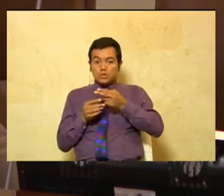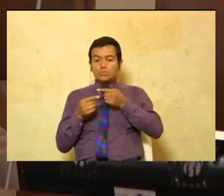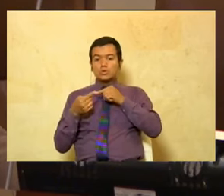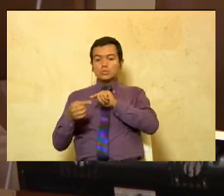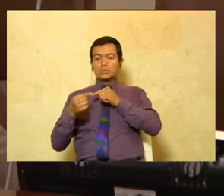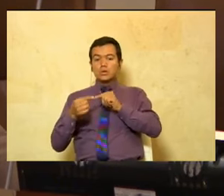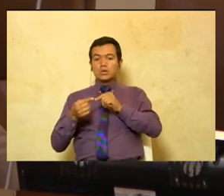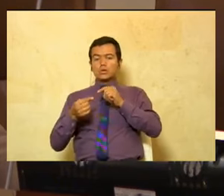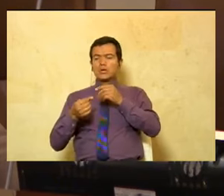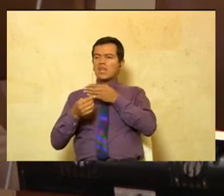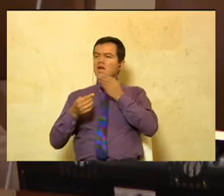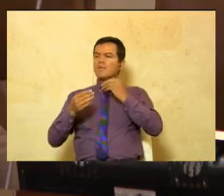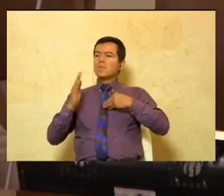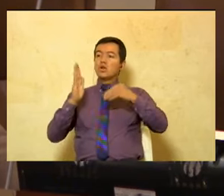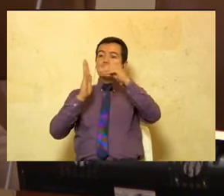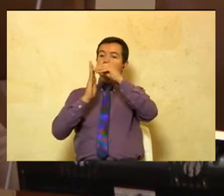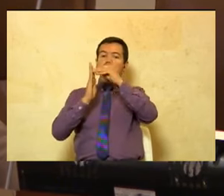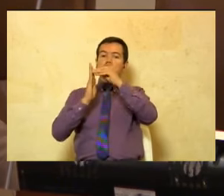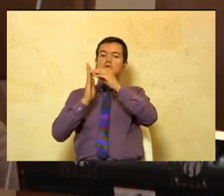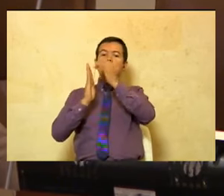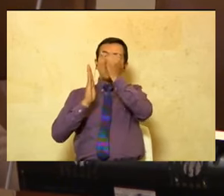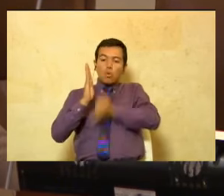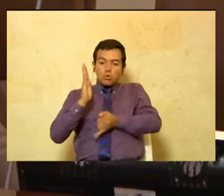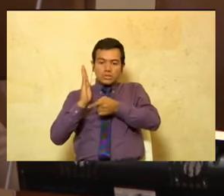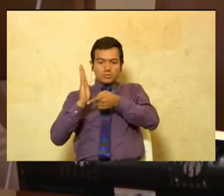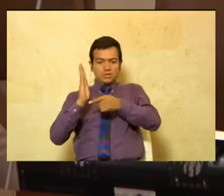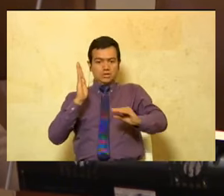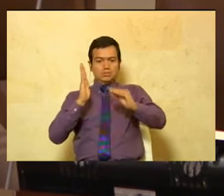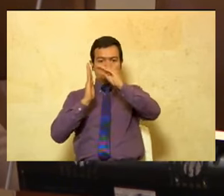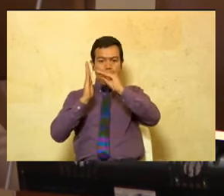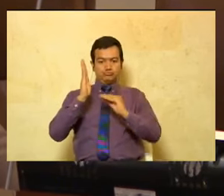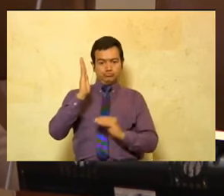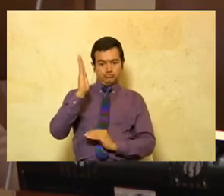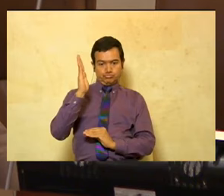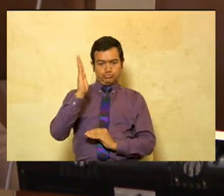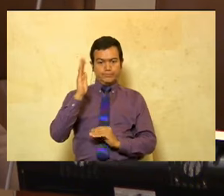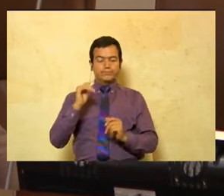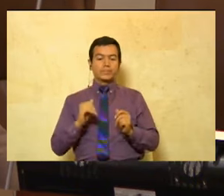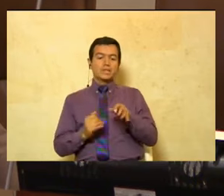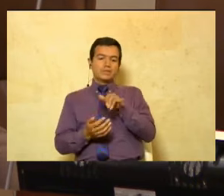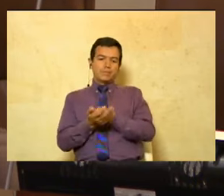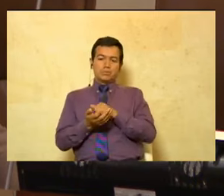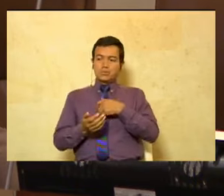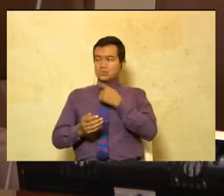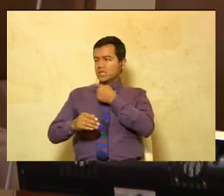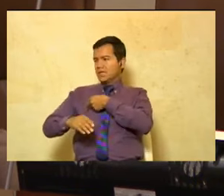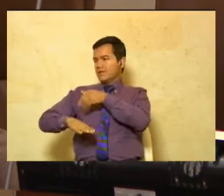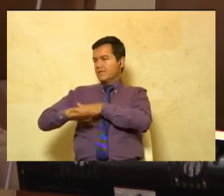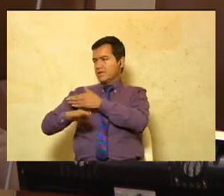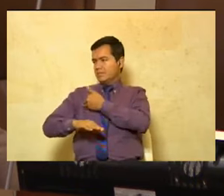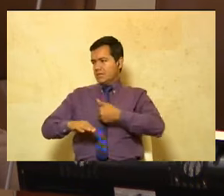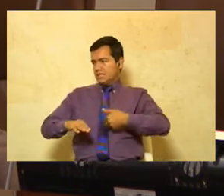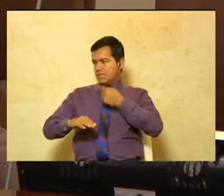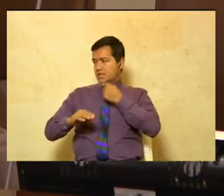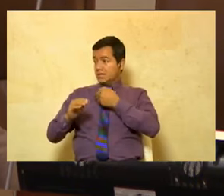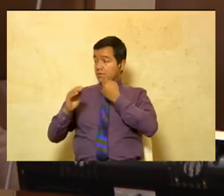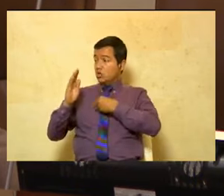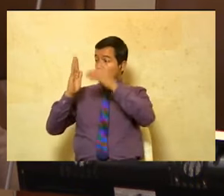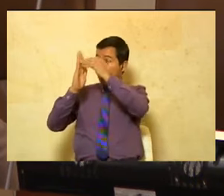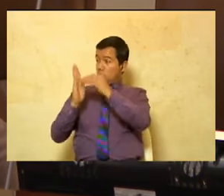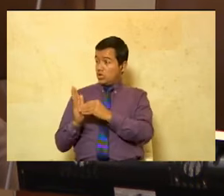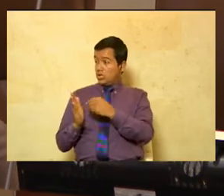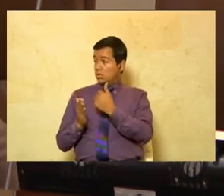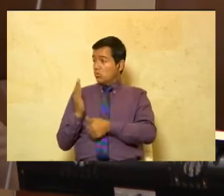al sótano Entonces por favor dígale al presidente que si lo va a poner de último que de una vez lo ponga de último y